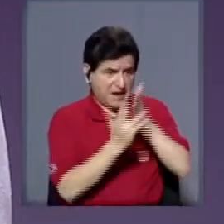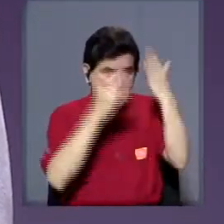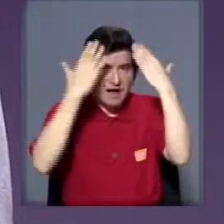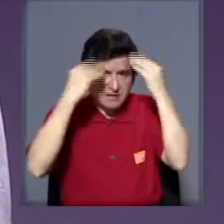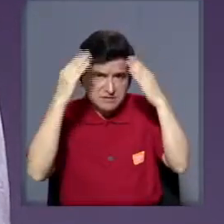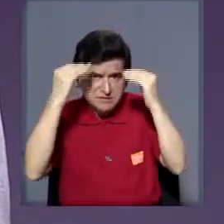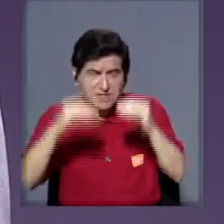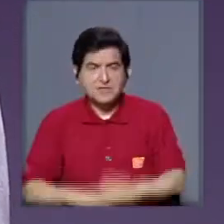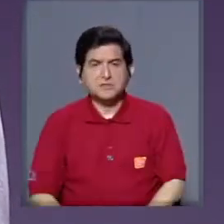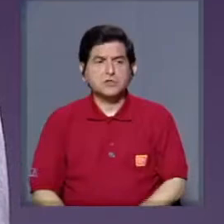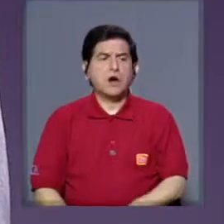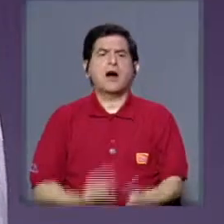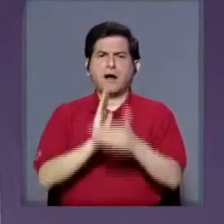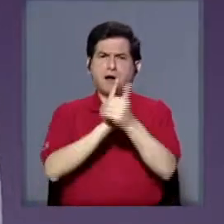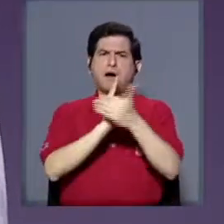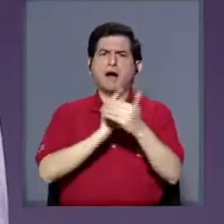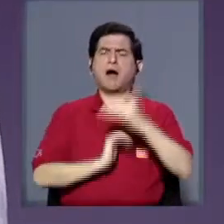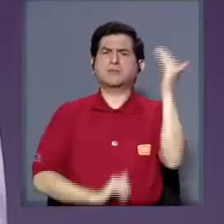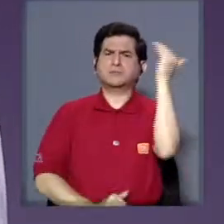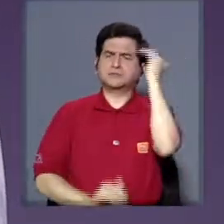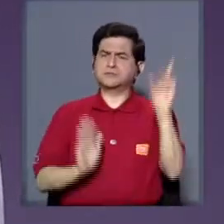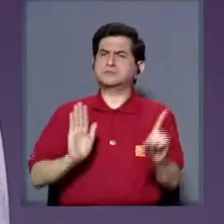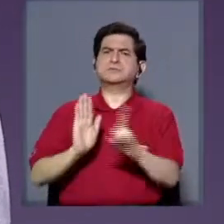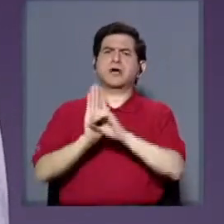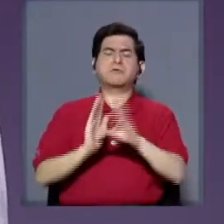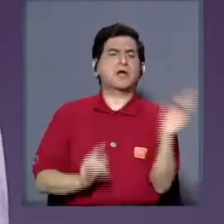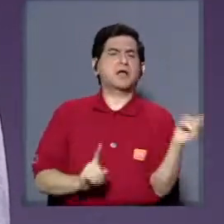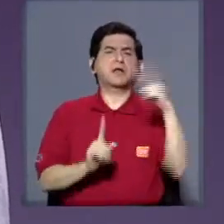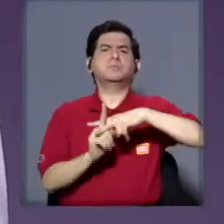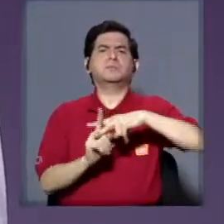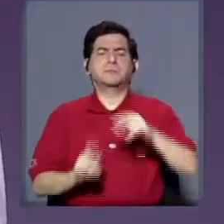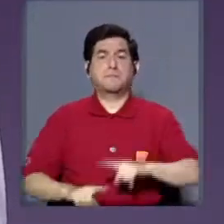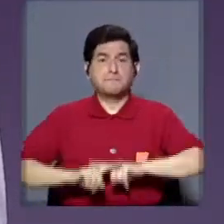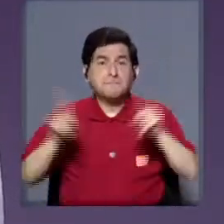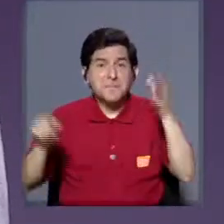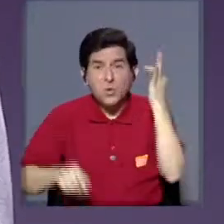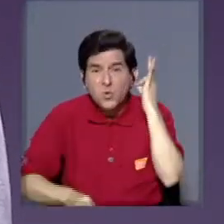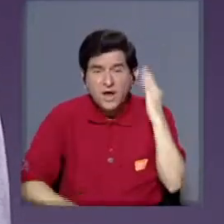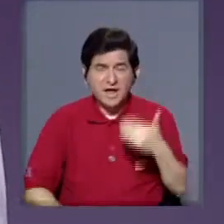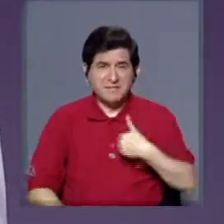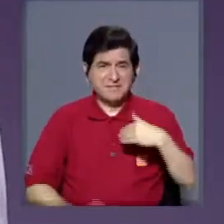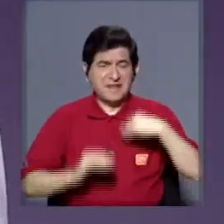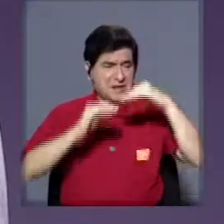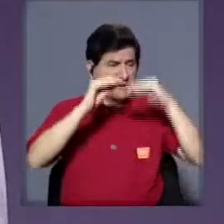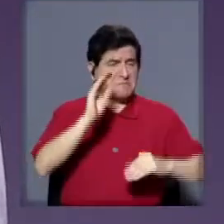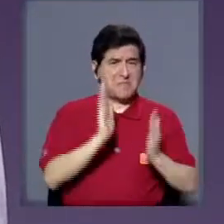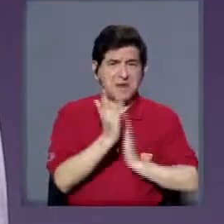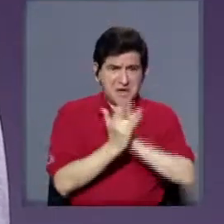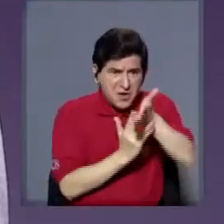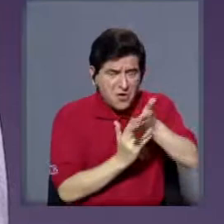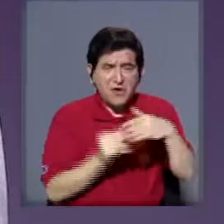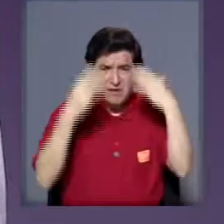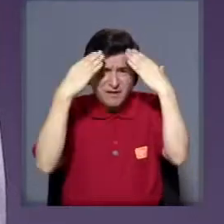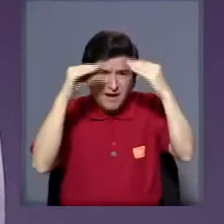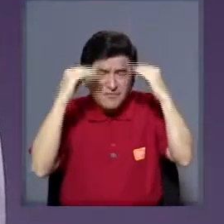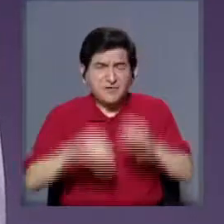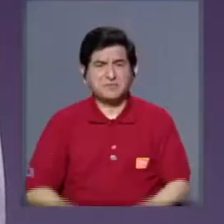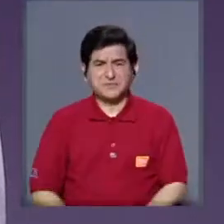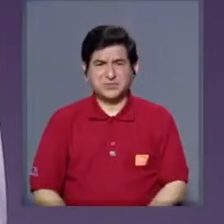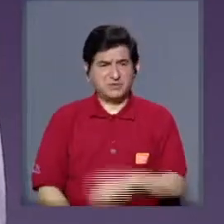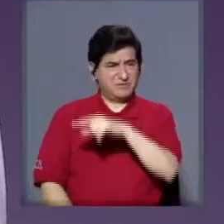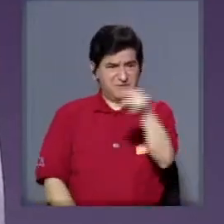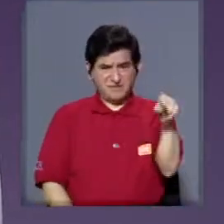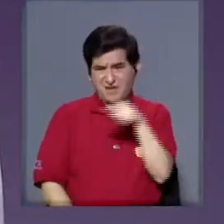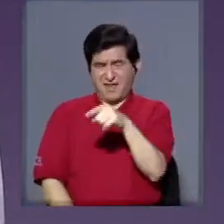tienen la capacidad de conocer sus derechos y ejercerlos pero las mujeres que tienen menos acceso a esa información no pueden